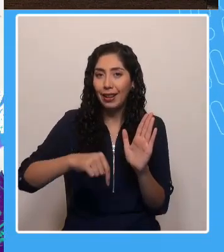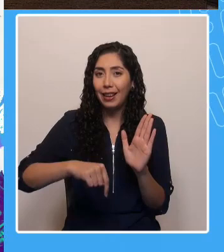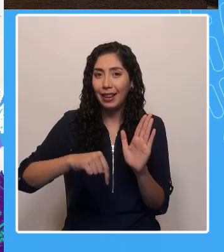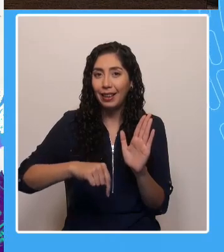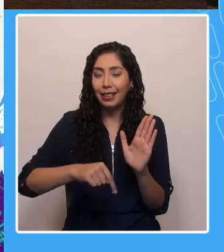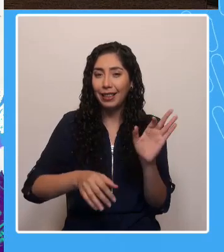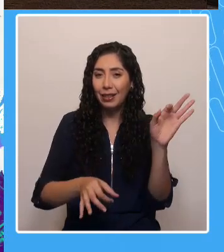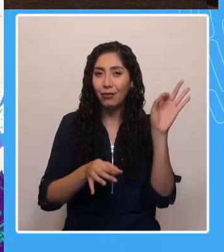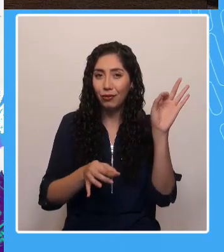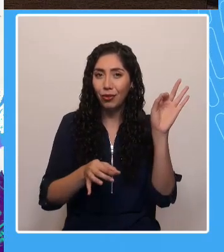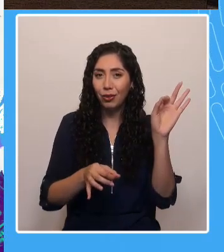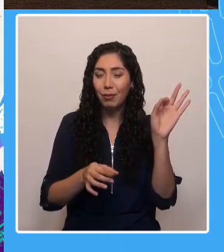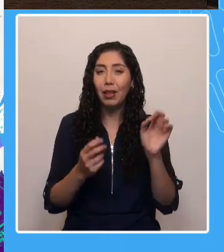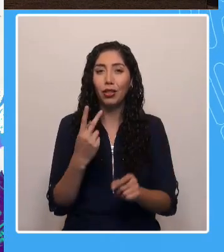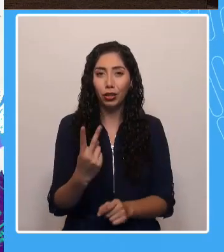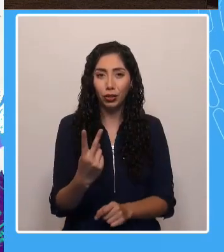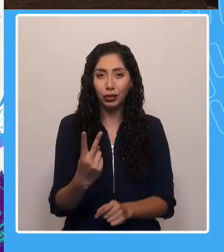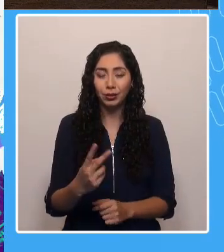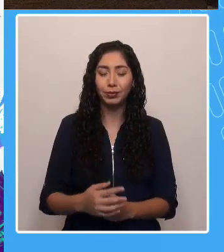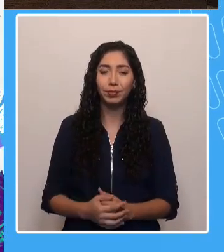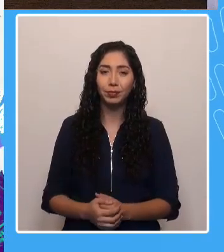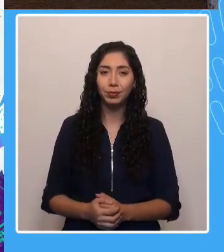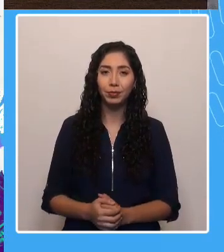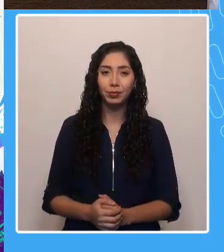este informe número 2.